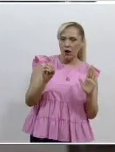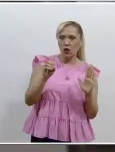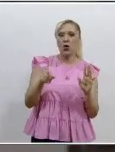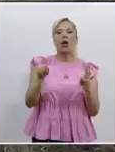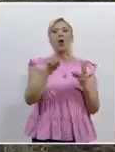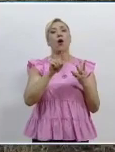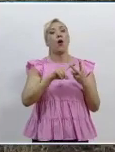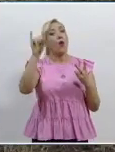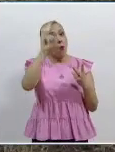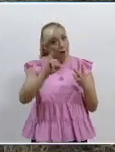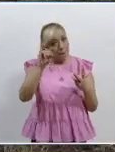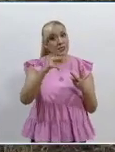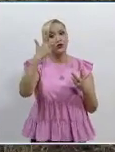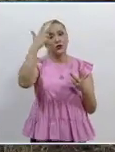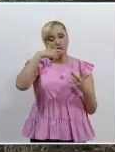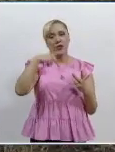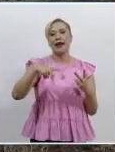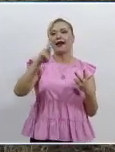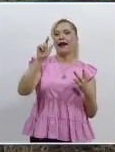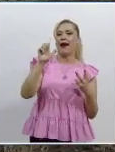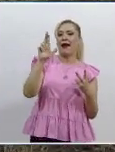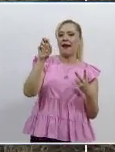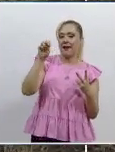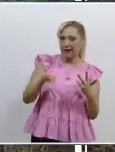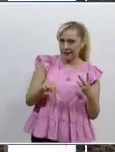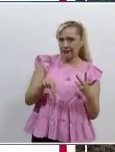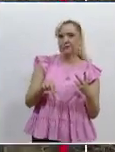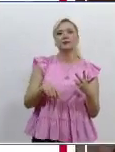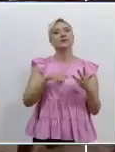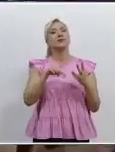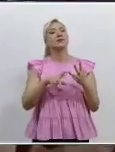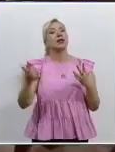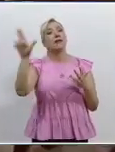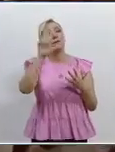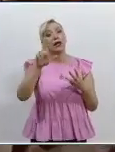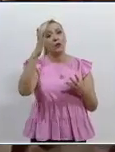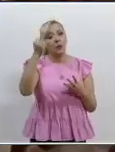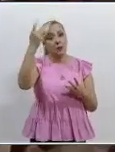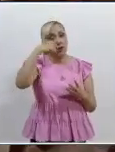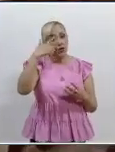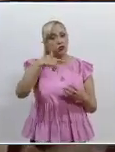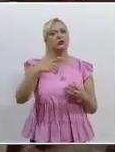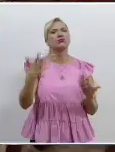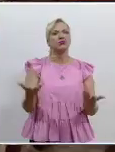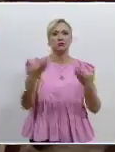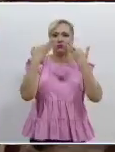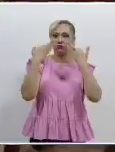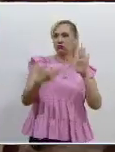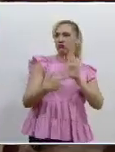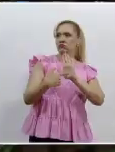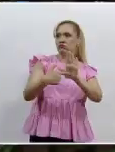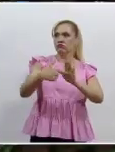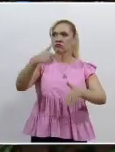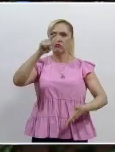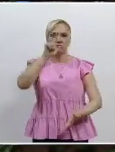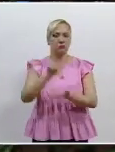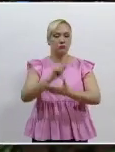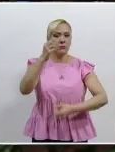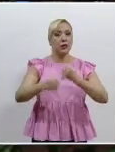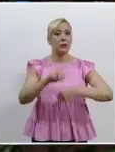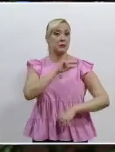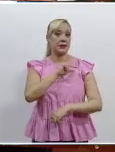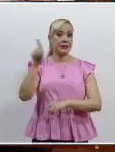jueves a la misma hora Karen Juliana López Salazar Uraba. El martes a las 9 de la noche en Justicia Abierta le tendremos un programa especial